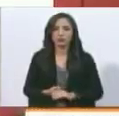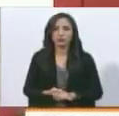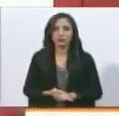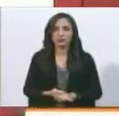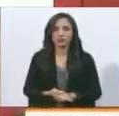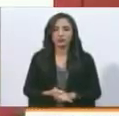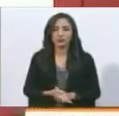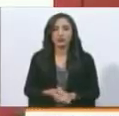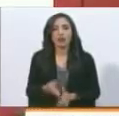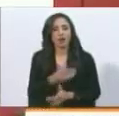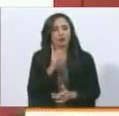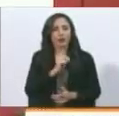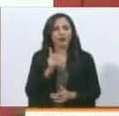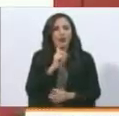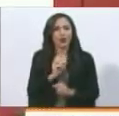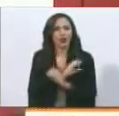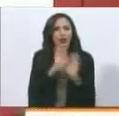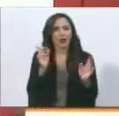Mentira.